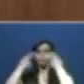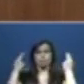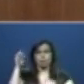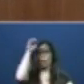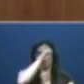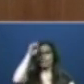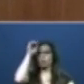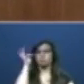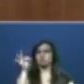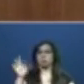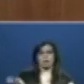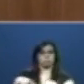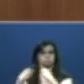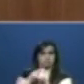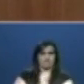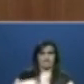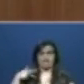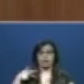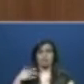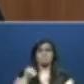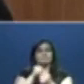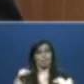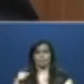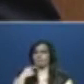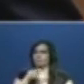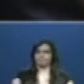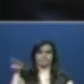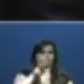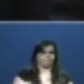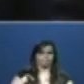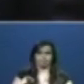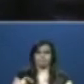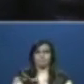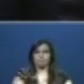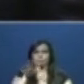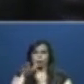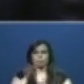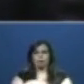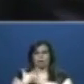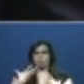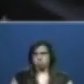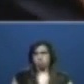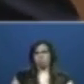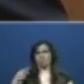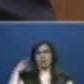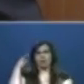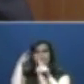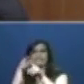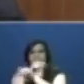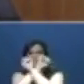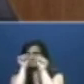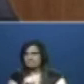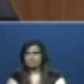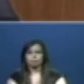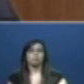positiva del conjunto del proyecto Aunque no nos cansamos de reiterar que para no frustrar sus objetivos y expectativas esta reforma